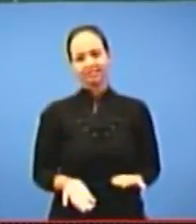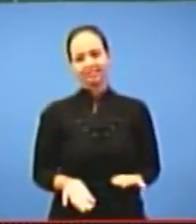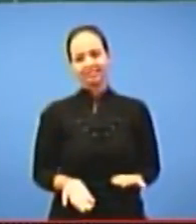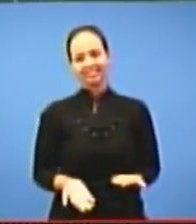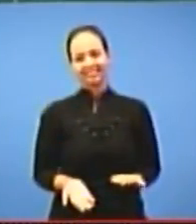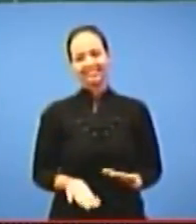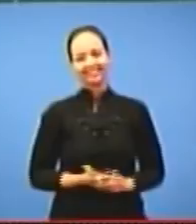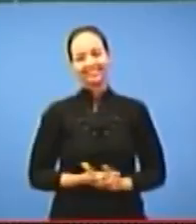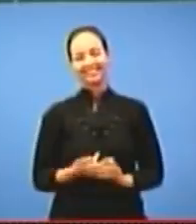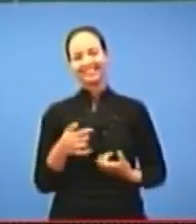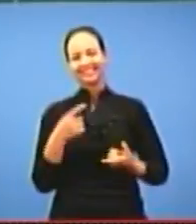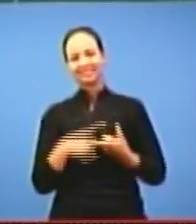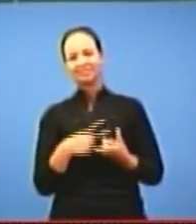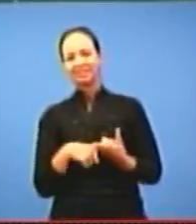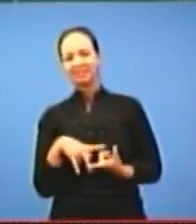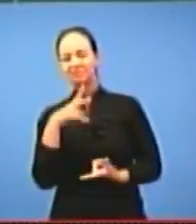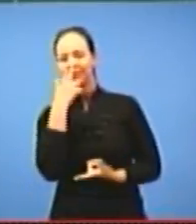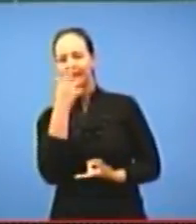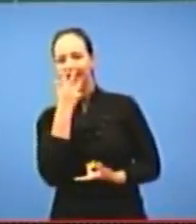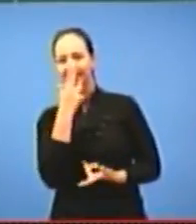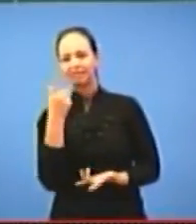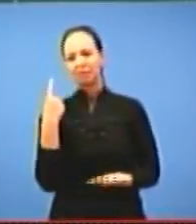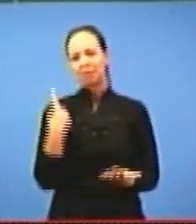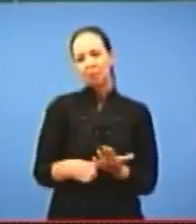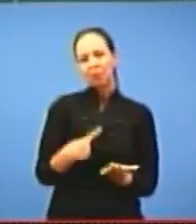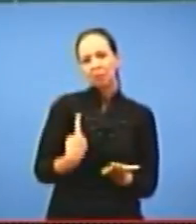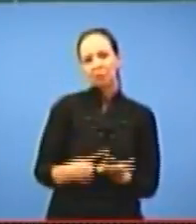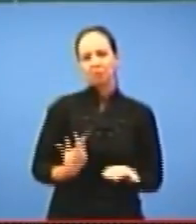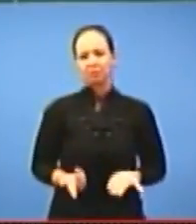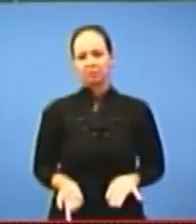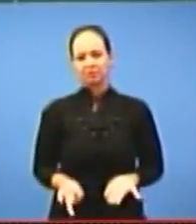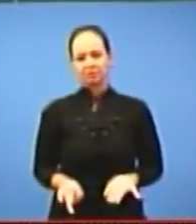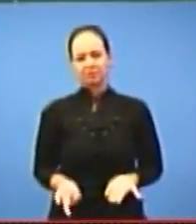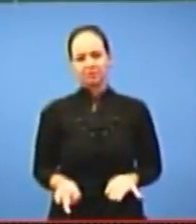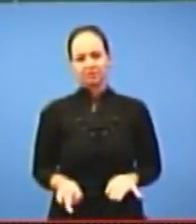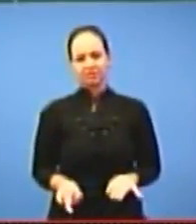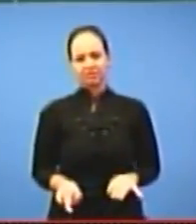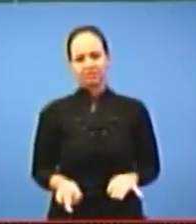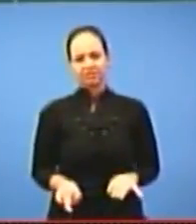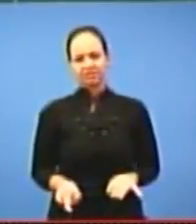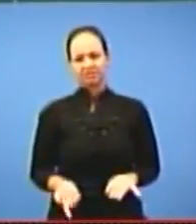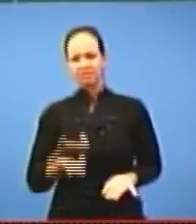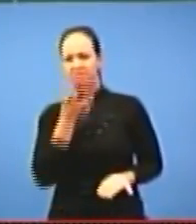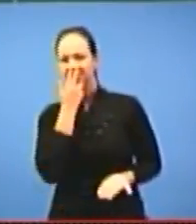comprometida con el mundo, comprometida con sus ideales. Ella duerme,